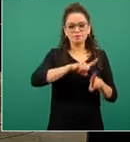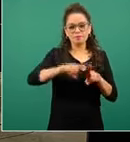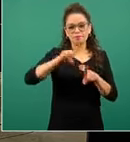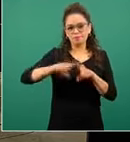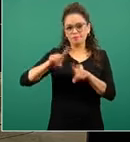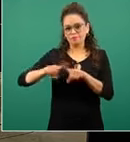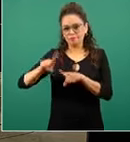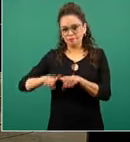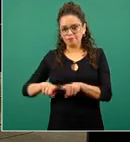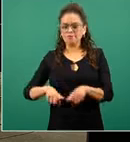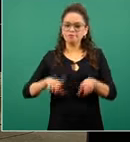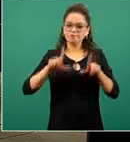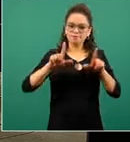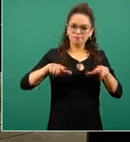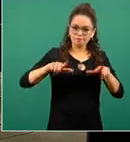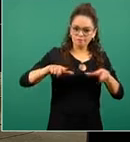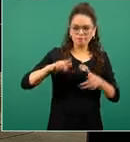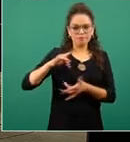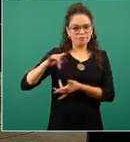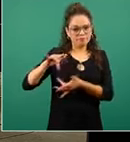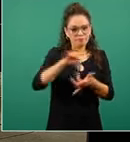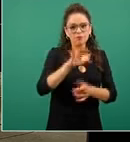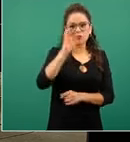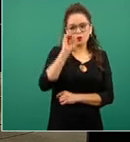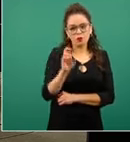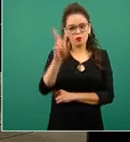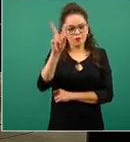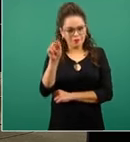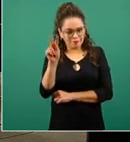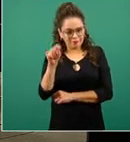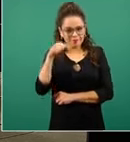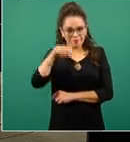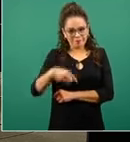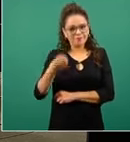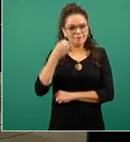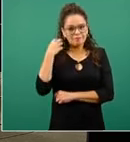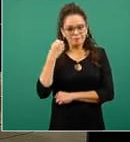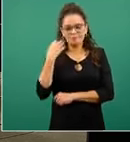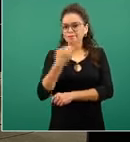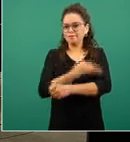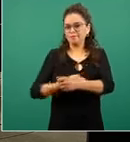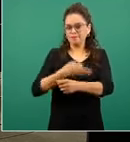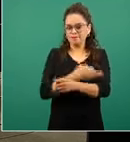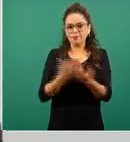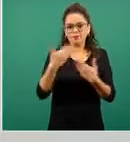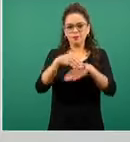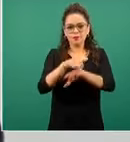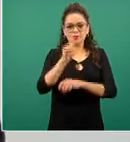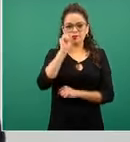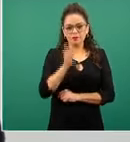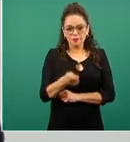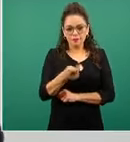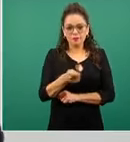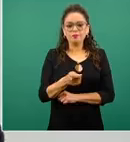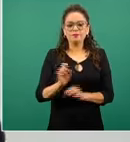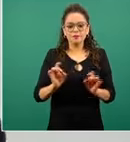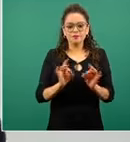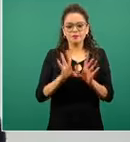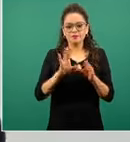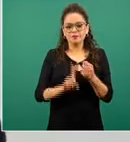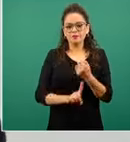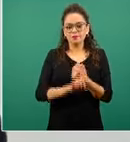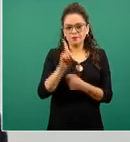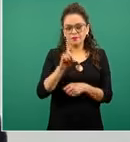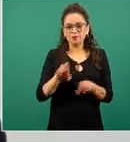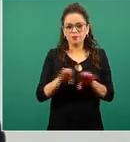diferentes canales de difusión de esta conferencia de prensa en relación a la ocurrencia y obviamente el